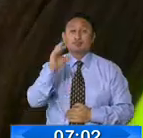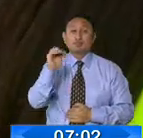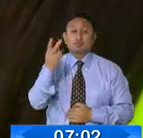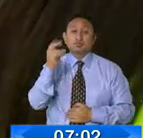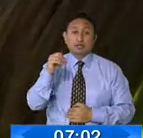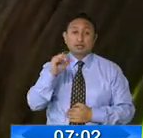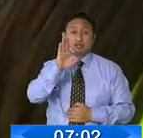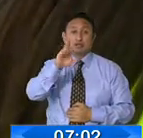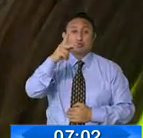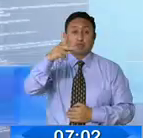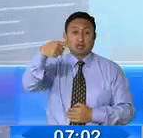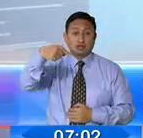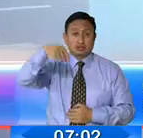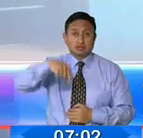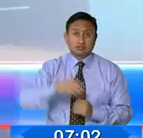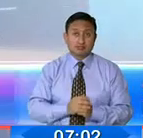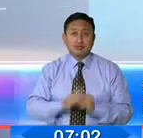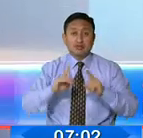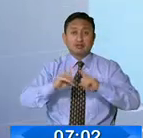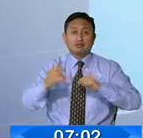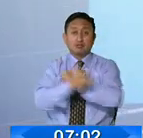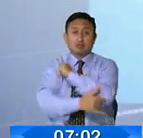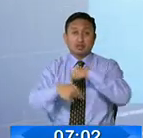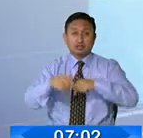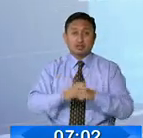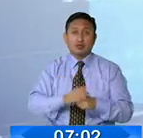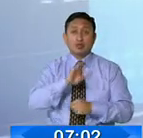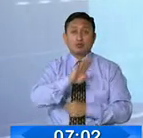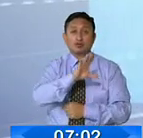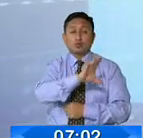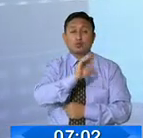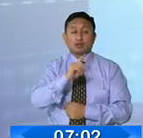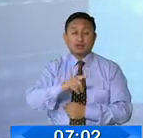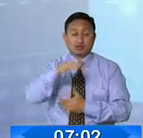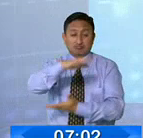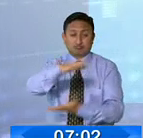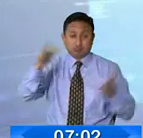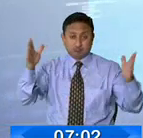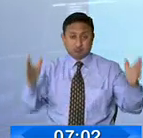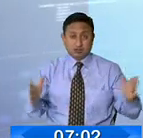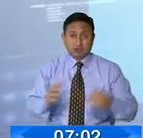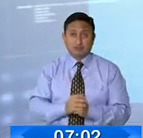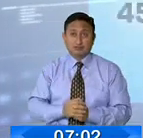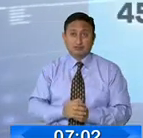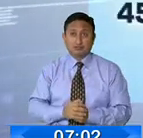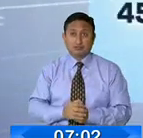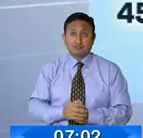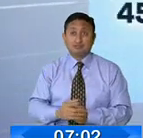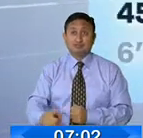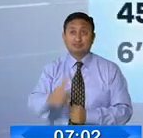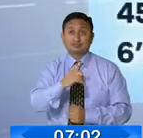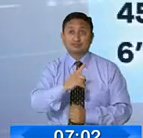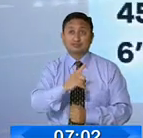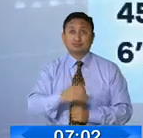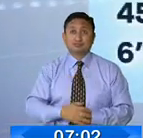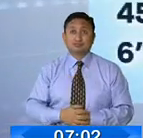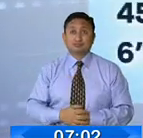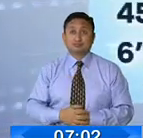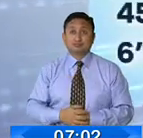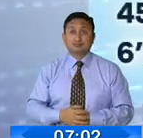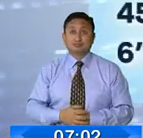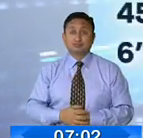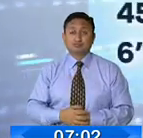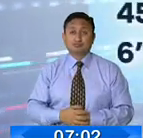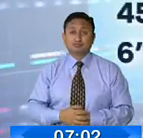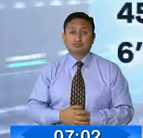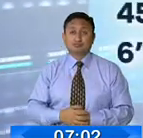en TPG se movilizaron a diferentes países 450 mil contenedores, que corresponden a 6.120.000 toneladas de carga